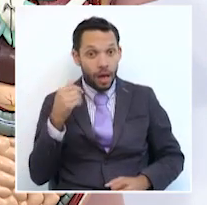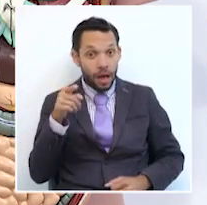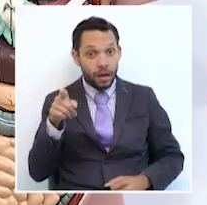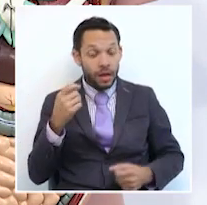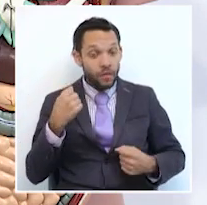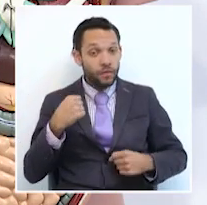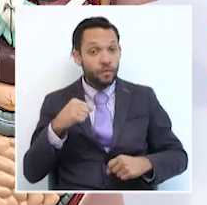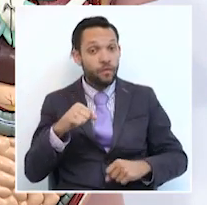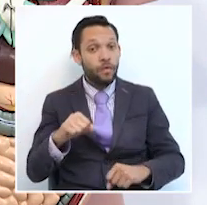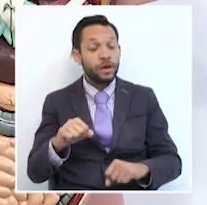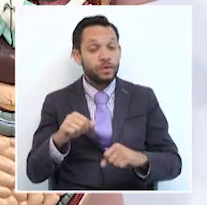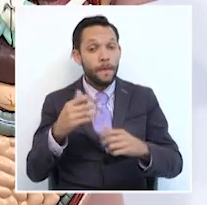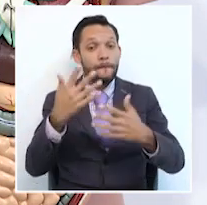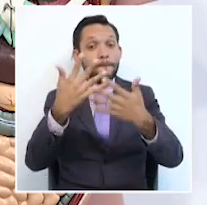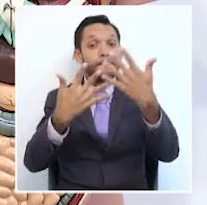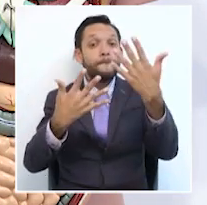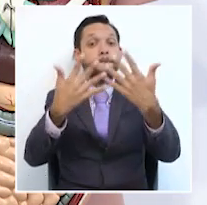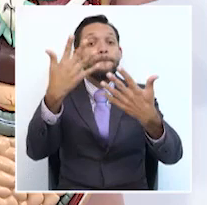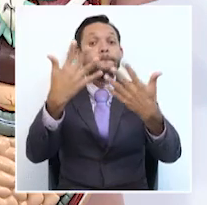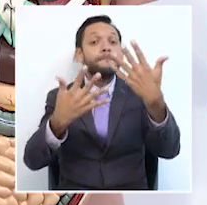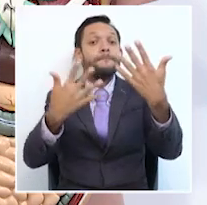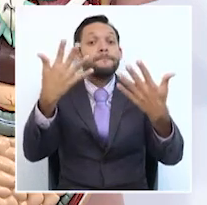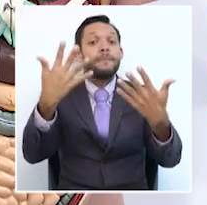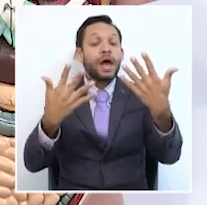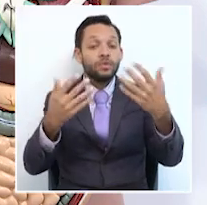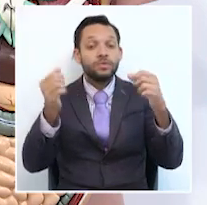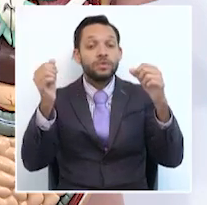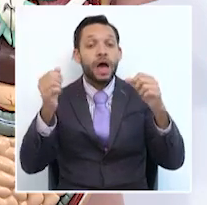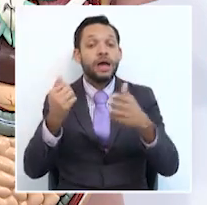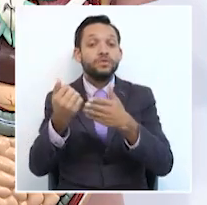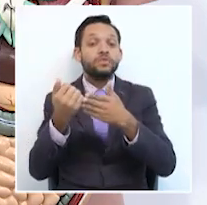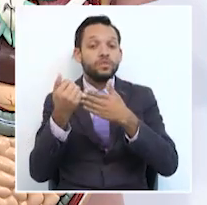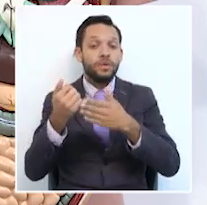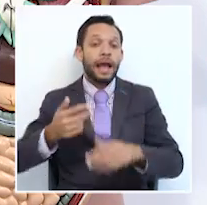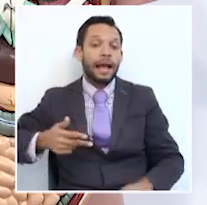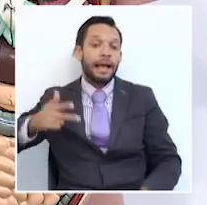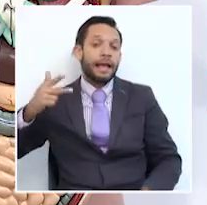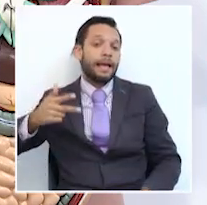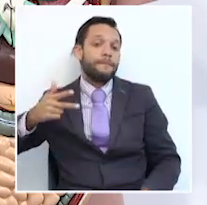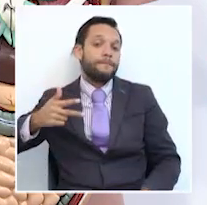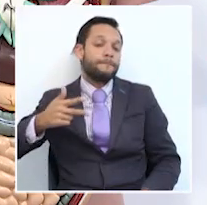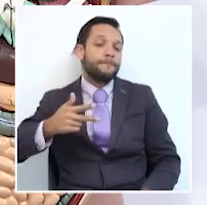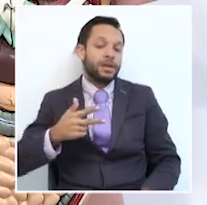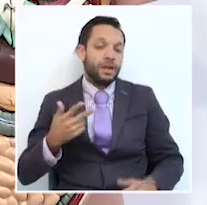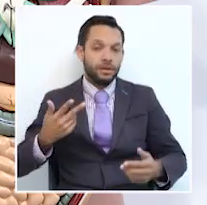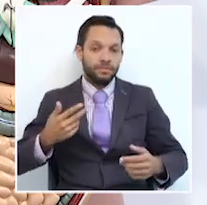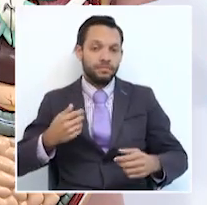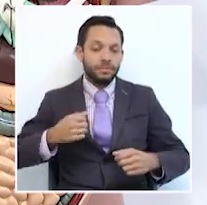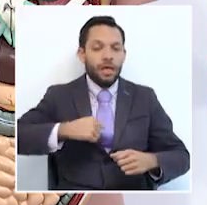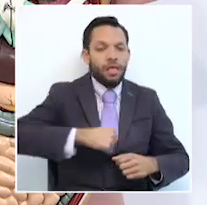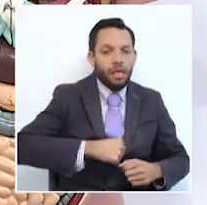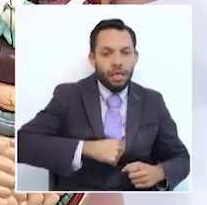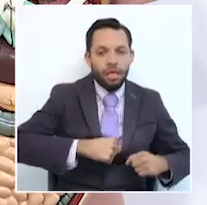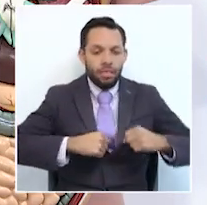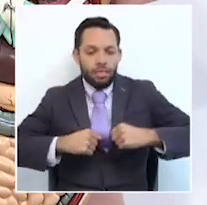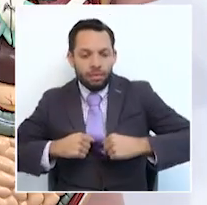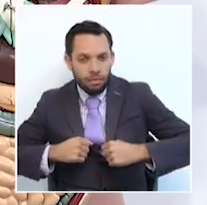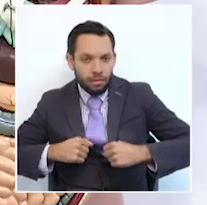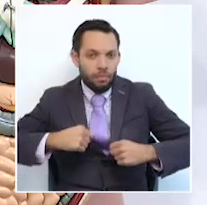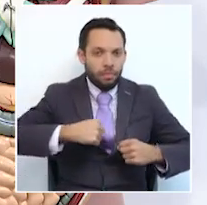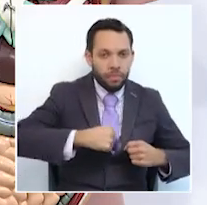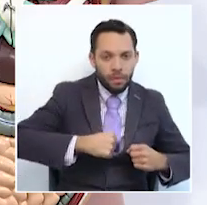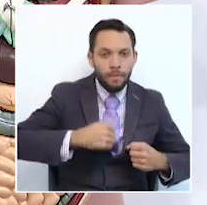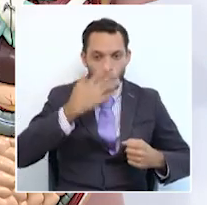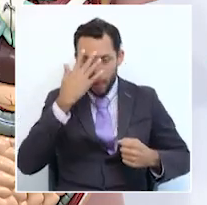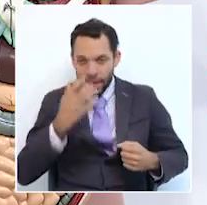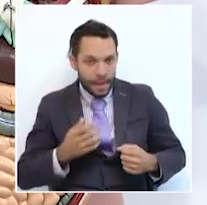mis brazos mis piernas son mis brazos adicionalmente le dio un cáncer en el seno le tengo que